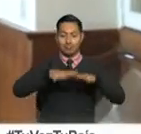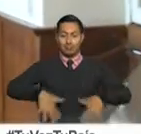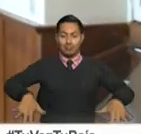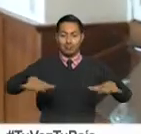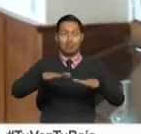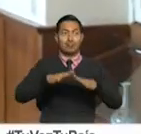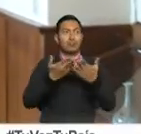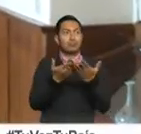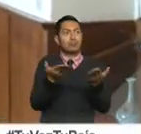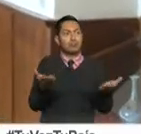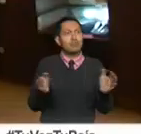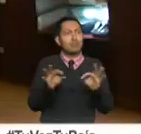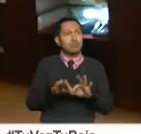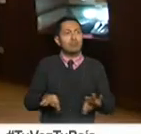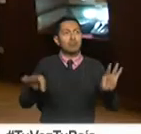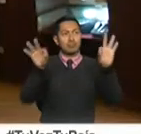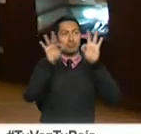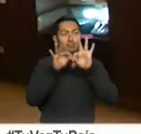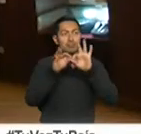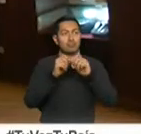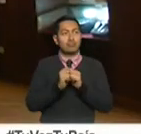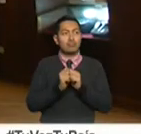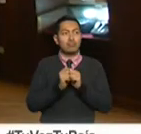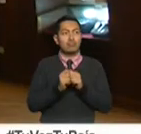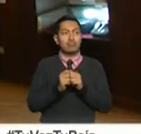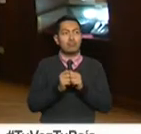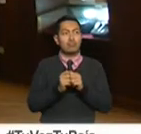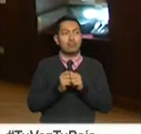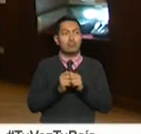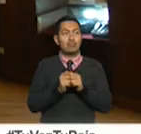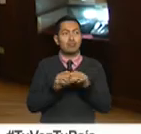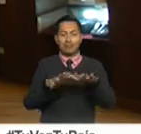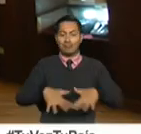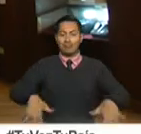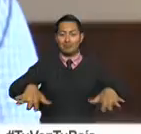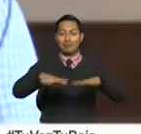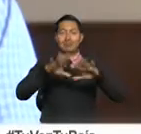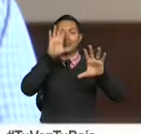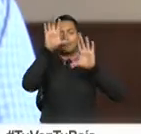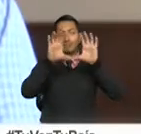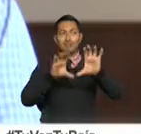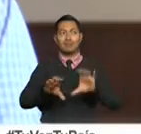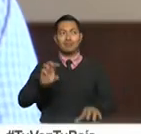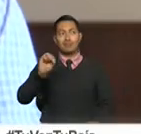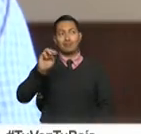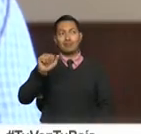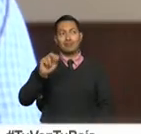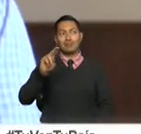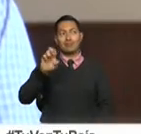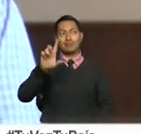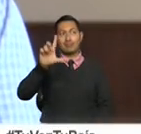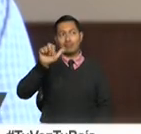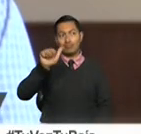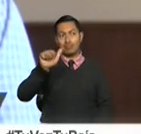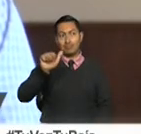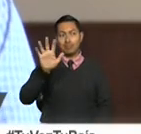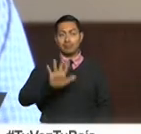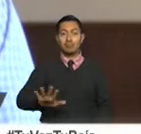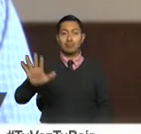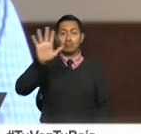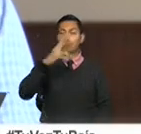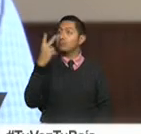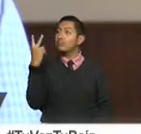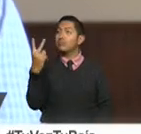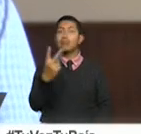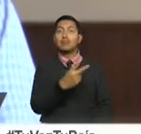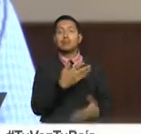importantes objetos y reliquias. La principal es la sala de Manuela Sáenz. En la sala principal de Manuela vamos a encontrar todo lo